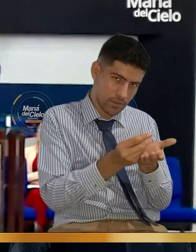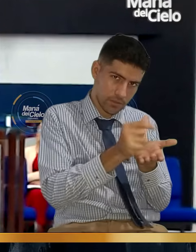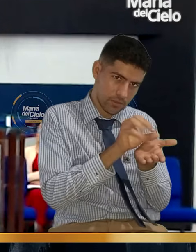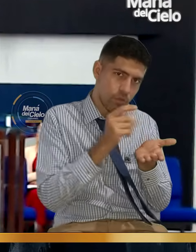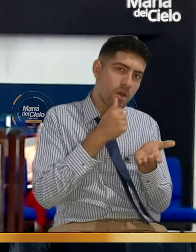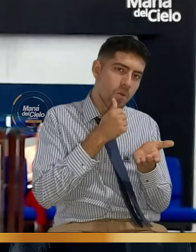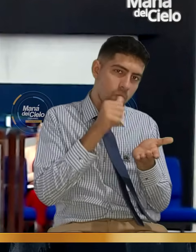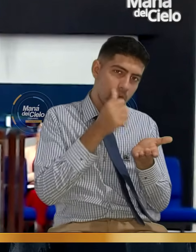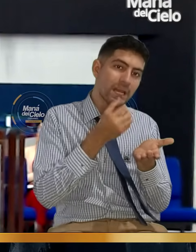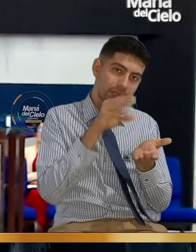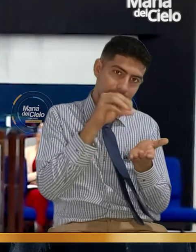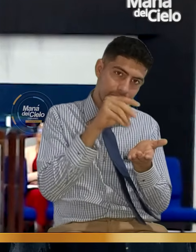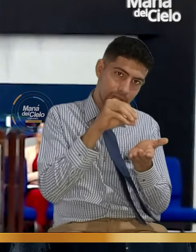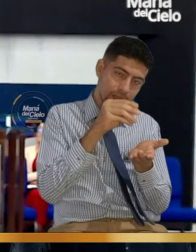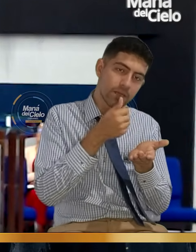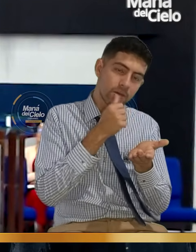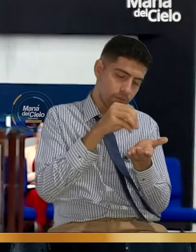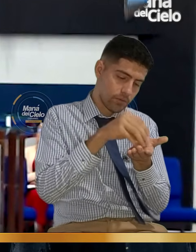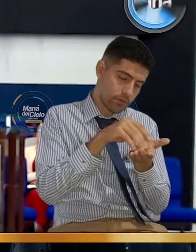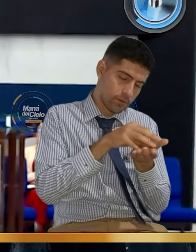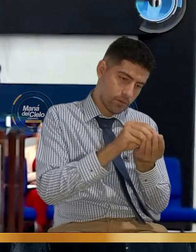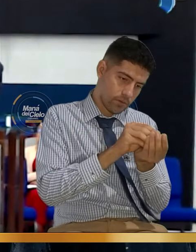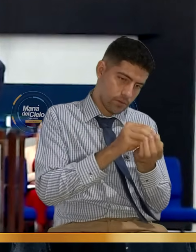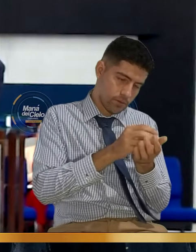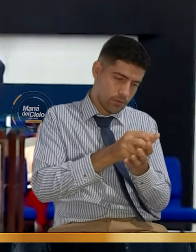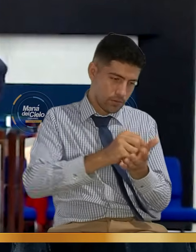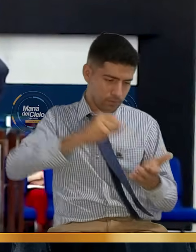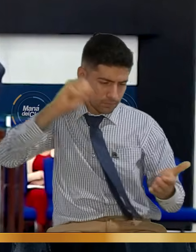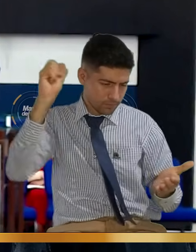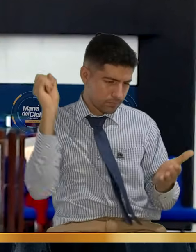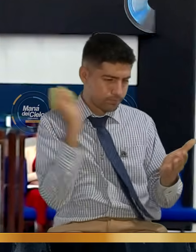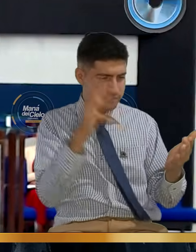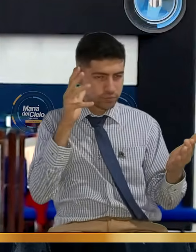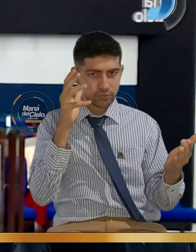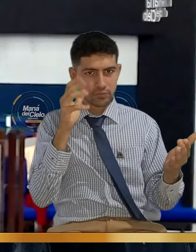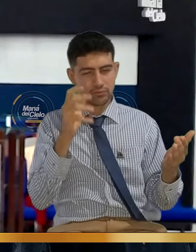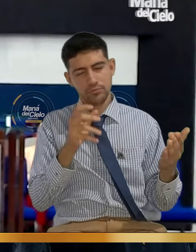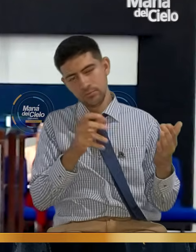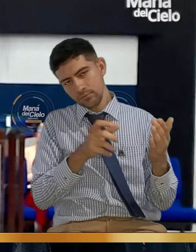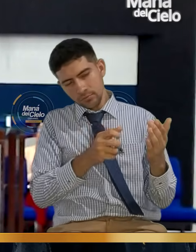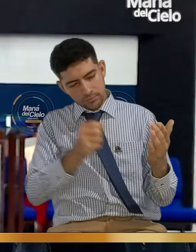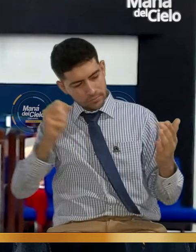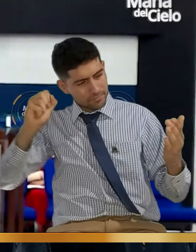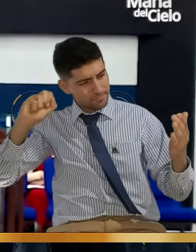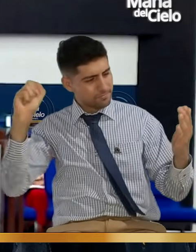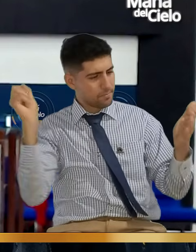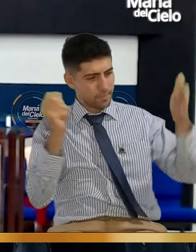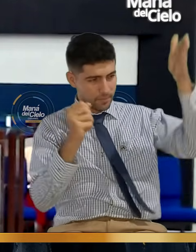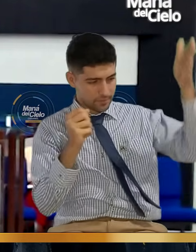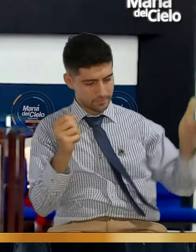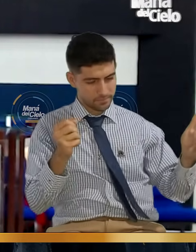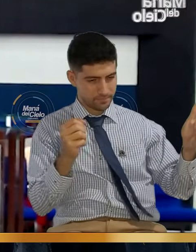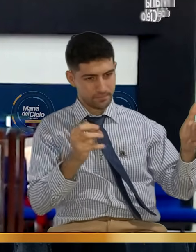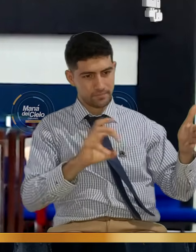qué forma tiene ese barro que yo tiré ahí? Mire, no tiene ninguna forma. Este mundo tiene una forma. No sé si alguien lo cree, hermano. Eso